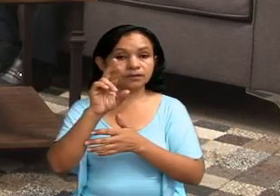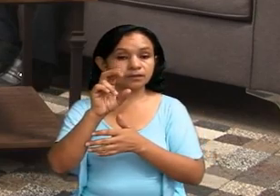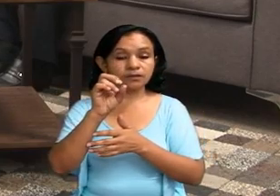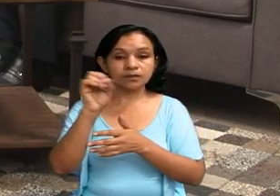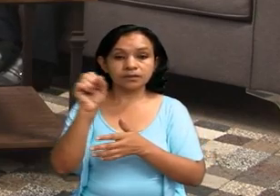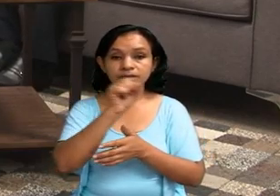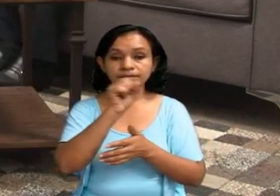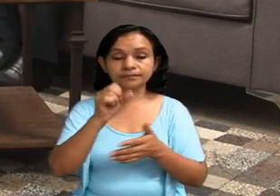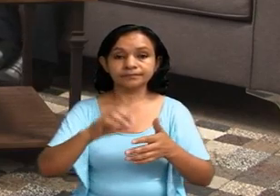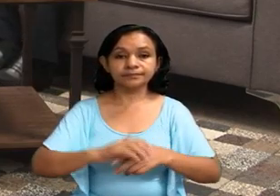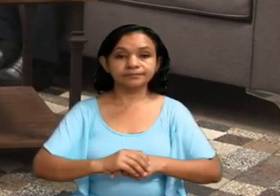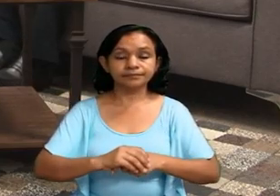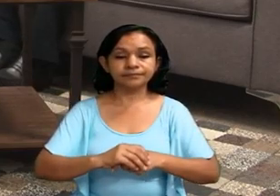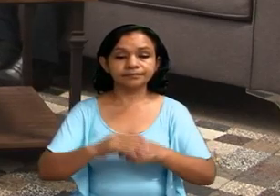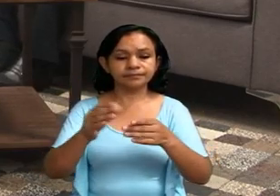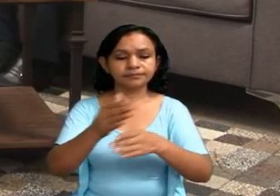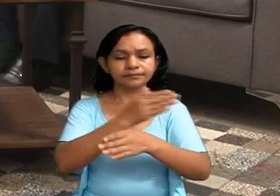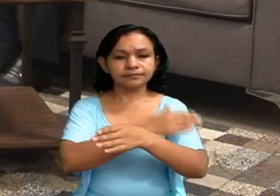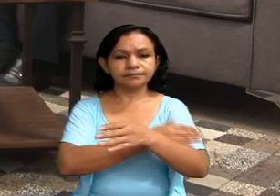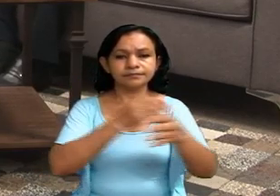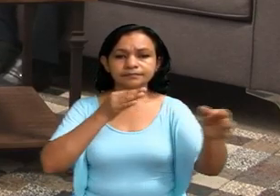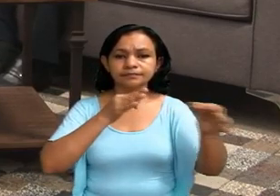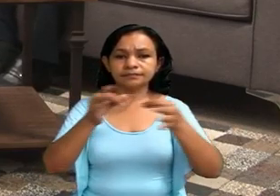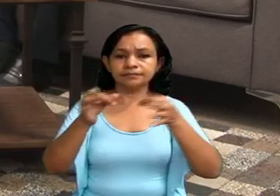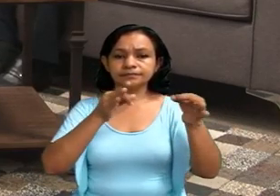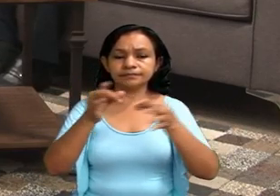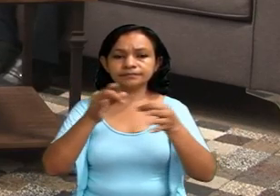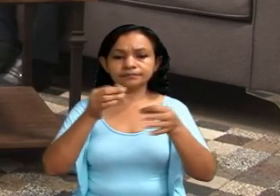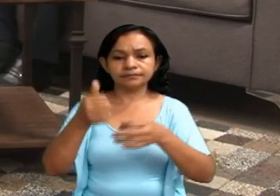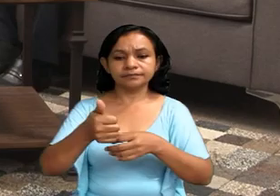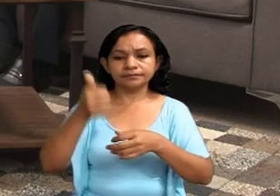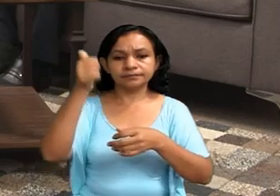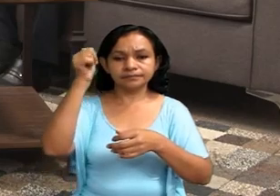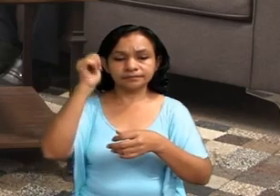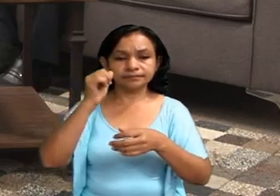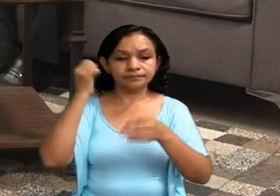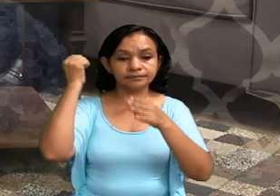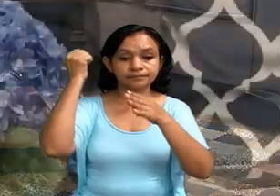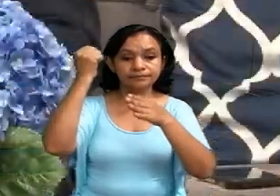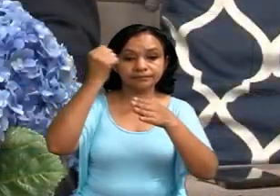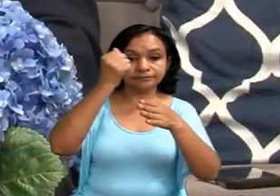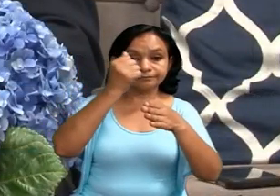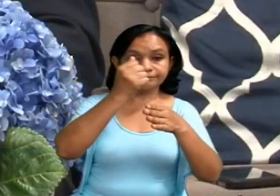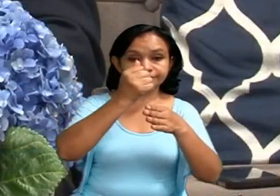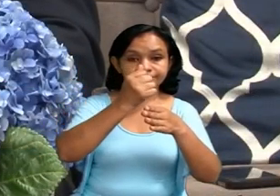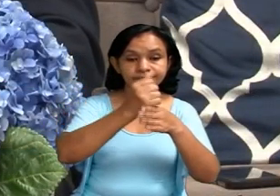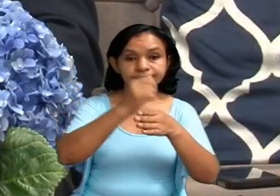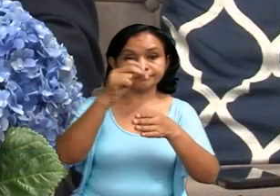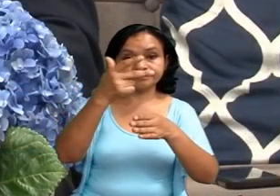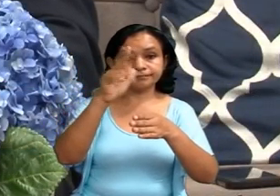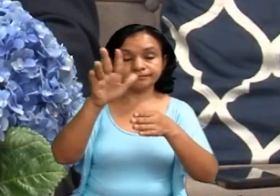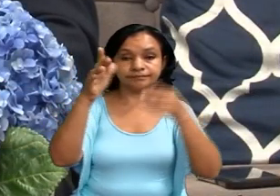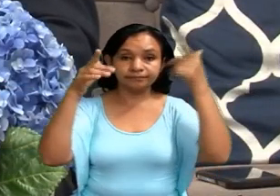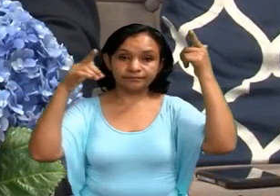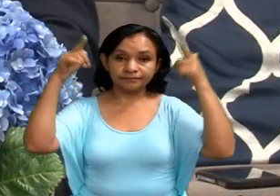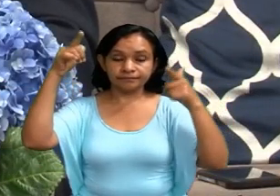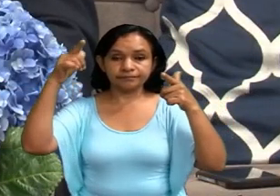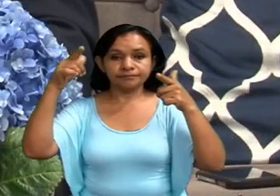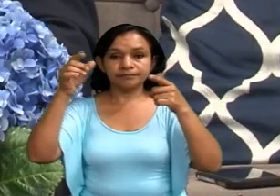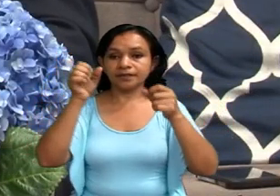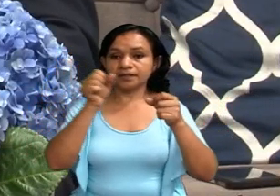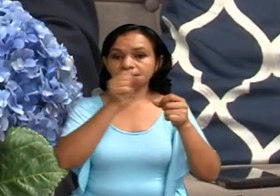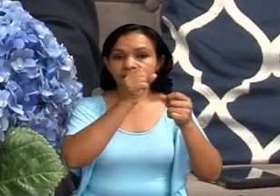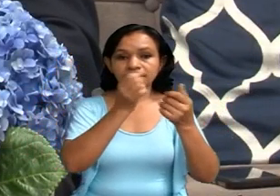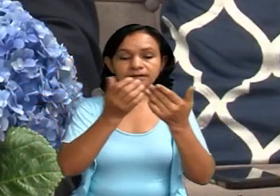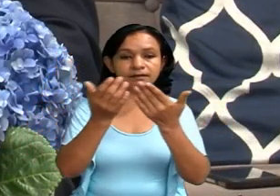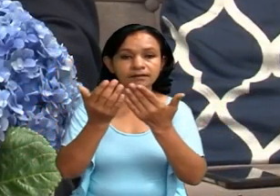ejemplo, te menciono algo. Ayer era pues el aniversario del asesinato de Sandino y muchos coros participaron en las